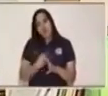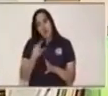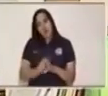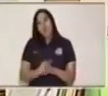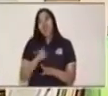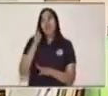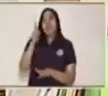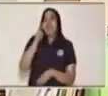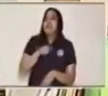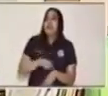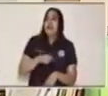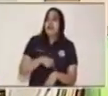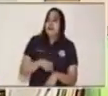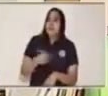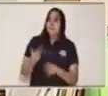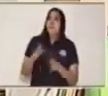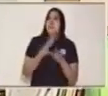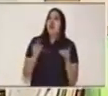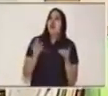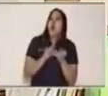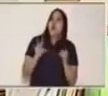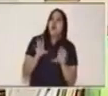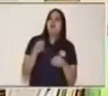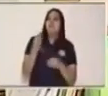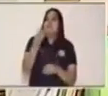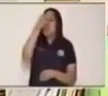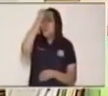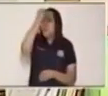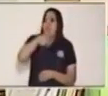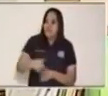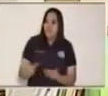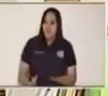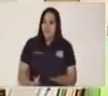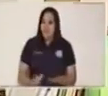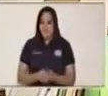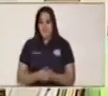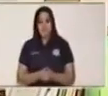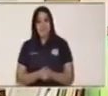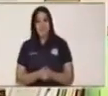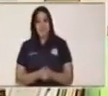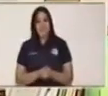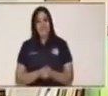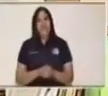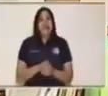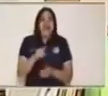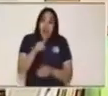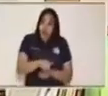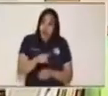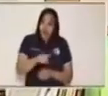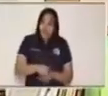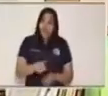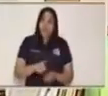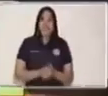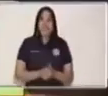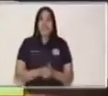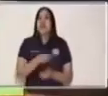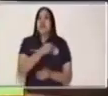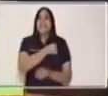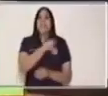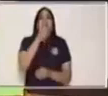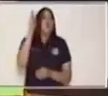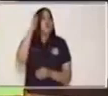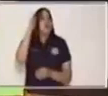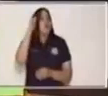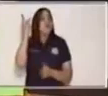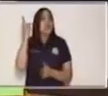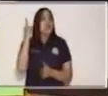ese tiempo para contarle qué fue lo que aprendiste en este programa. Hoy quiero recordarte